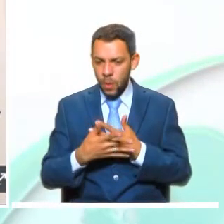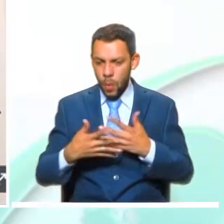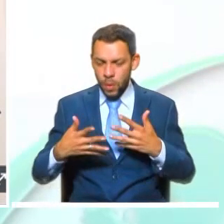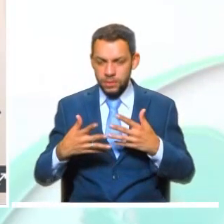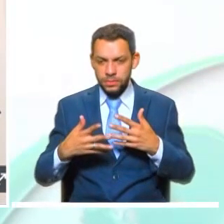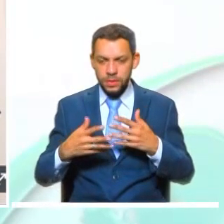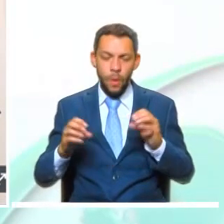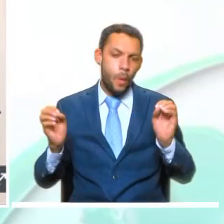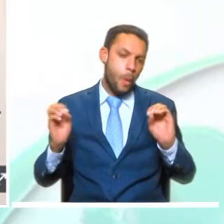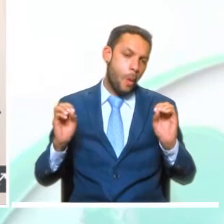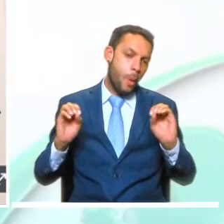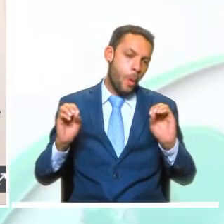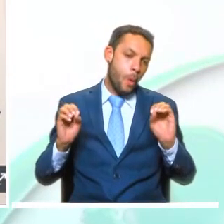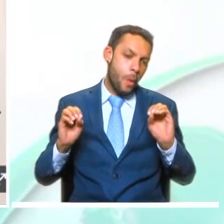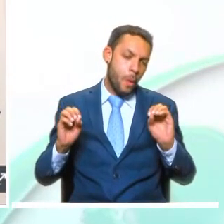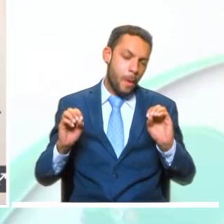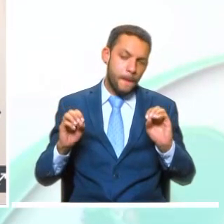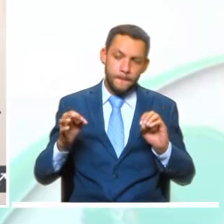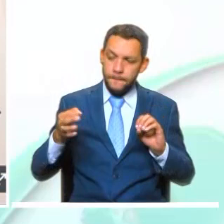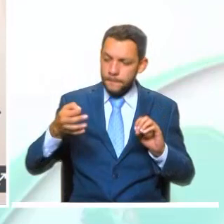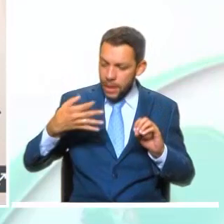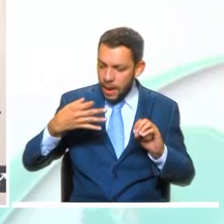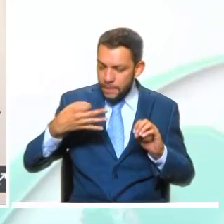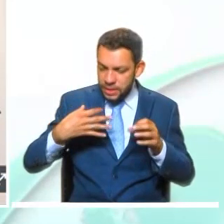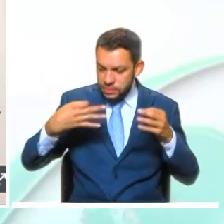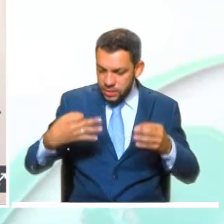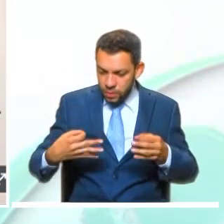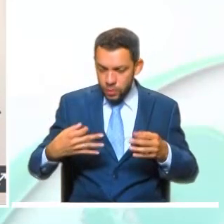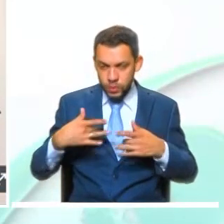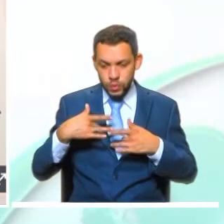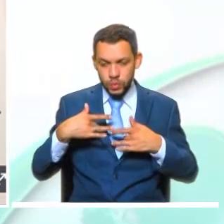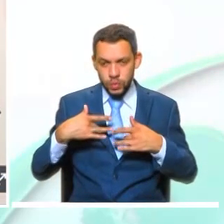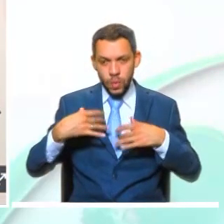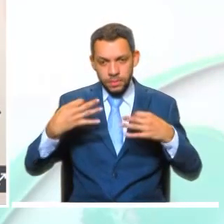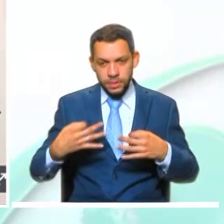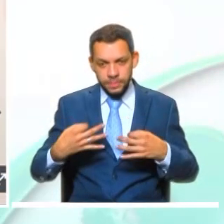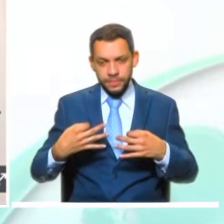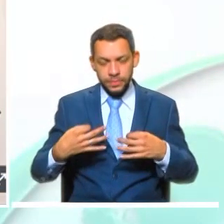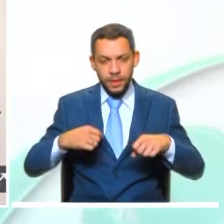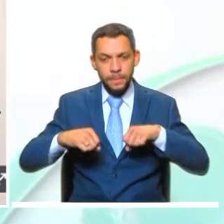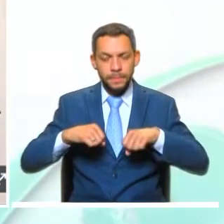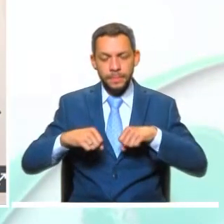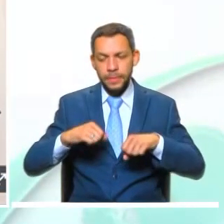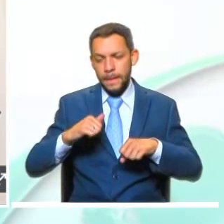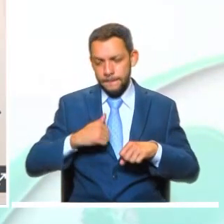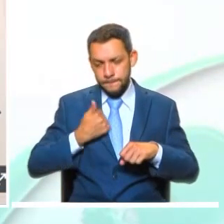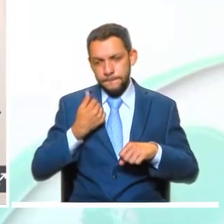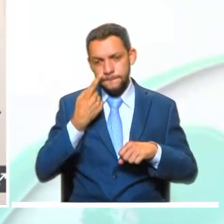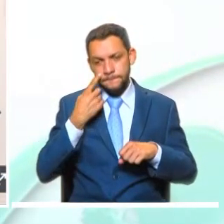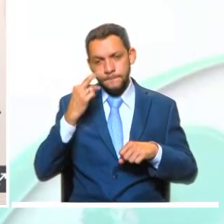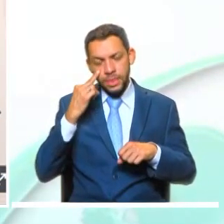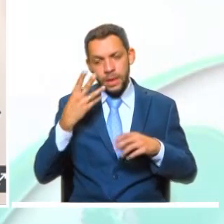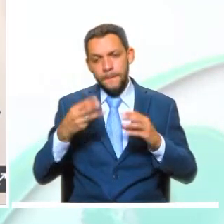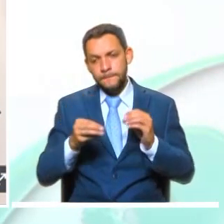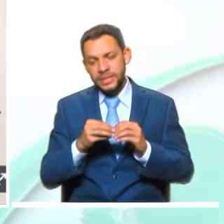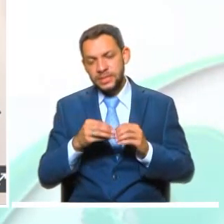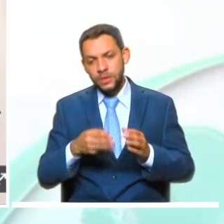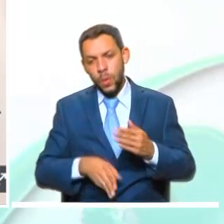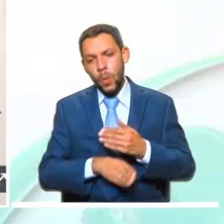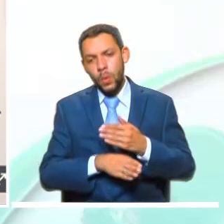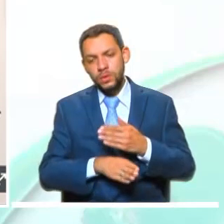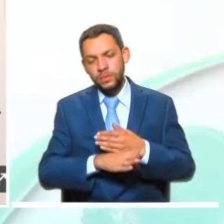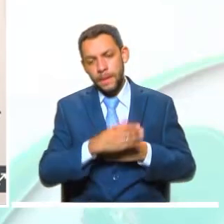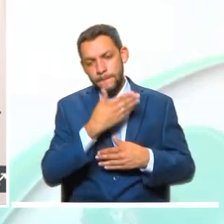o a darles esteroides yo en este caso preferiría conservar la lactancia del bebé